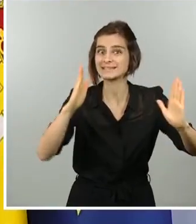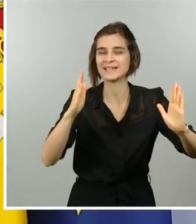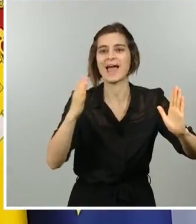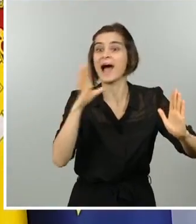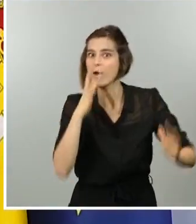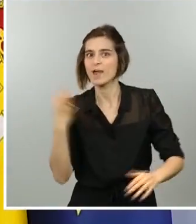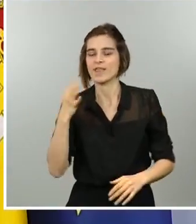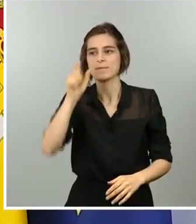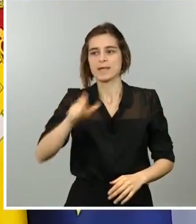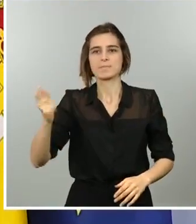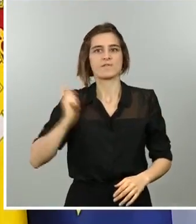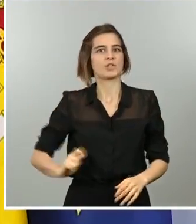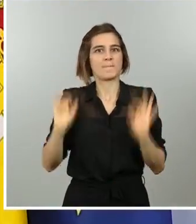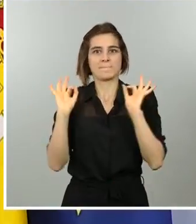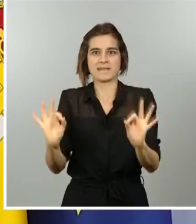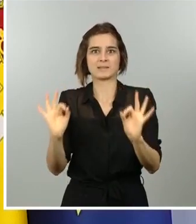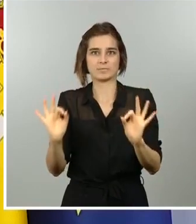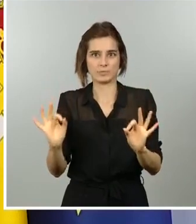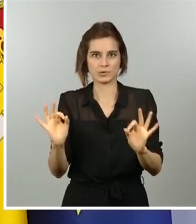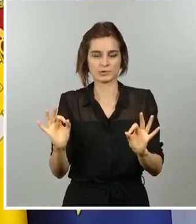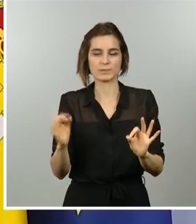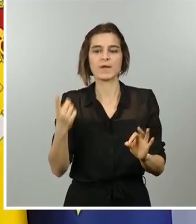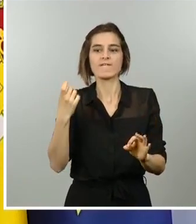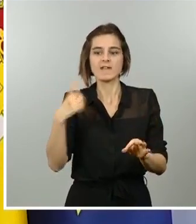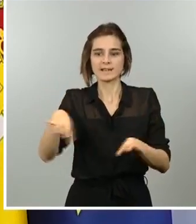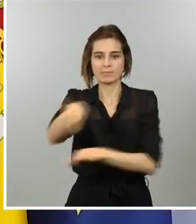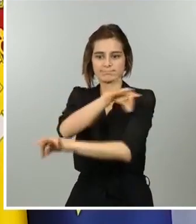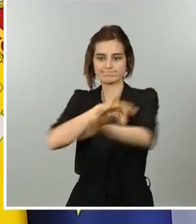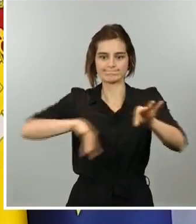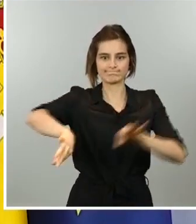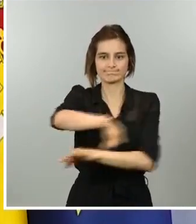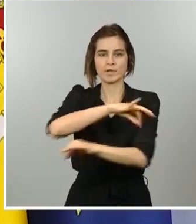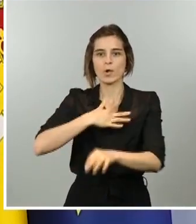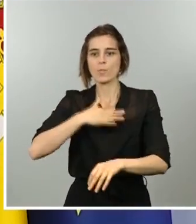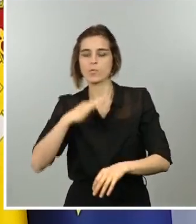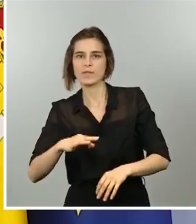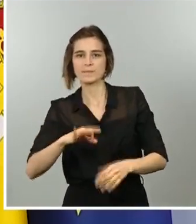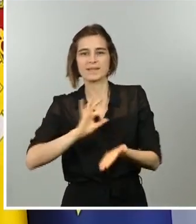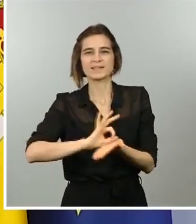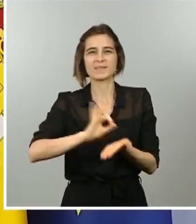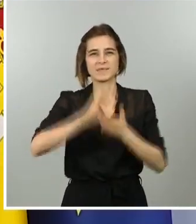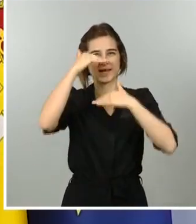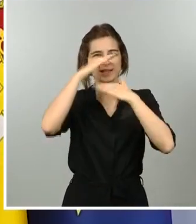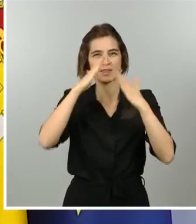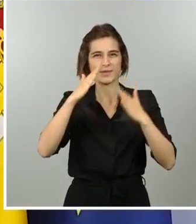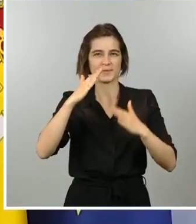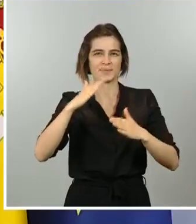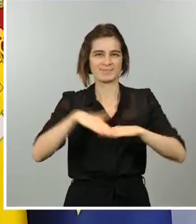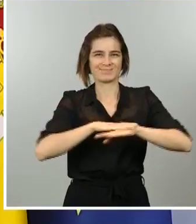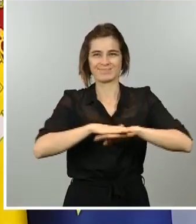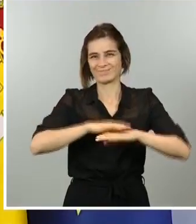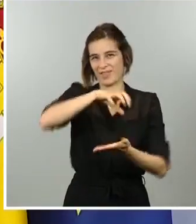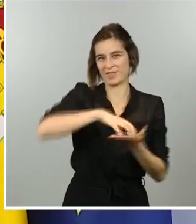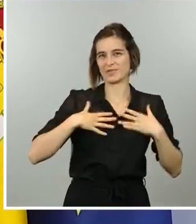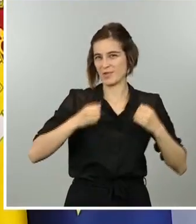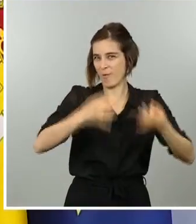una reorganización de estos profesionales, dotando quizá o reforzando un poco los servicios de atención primaria y salud pública, que van a tener un papel clave en lo que